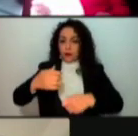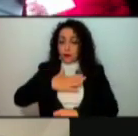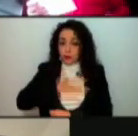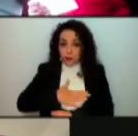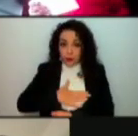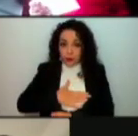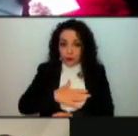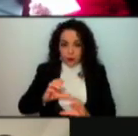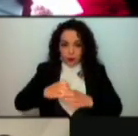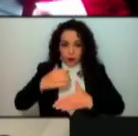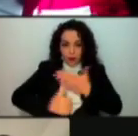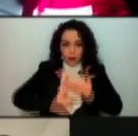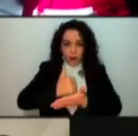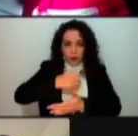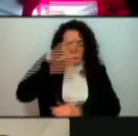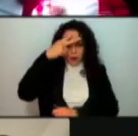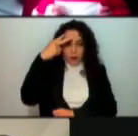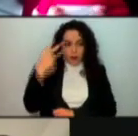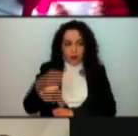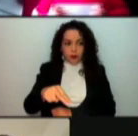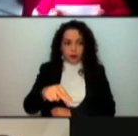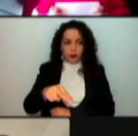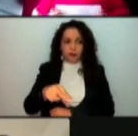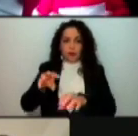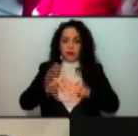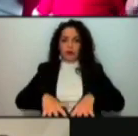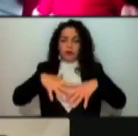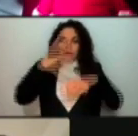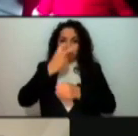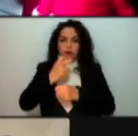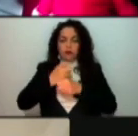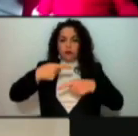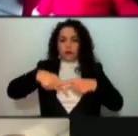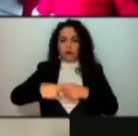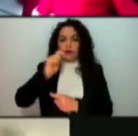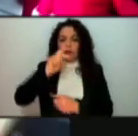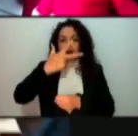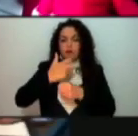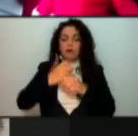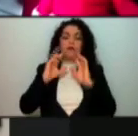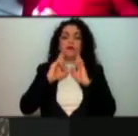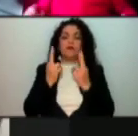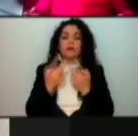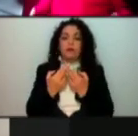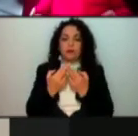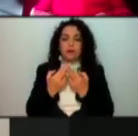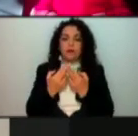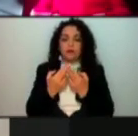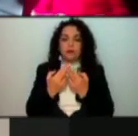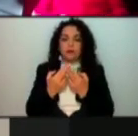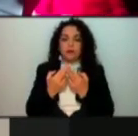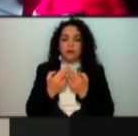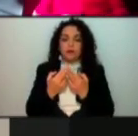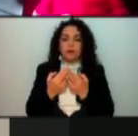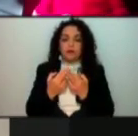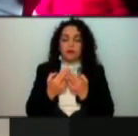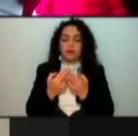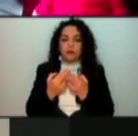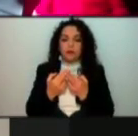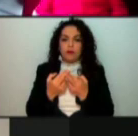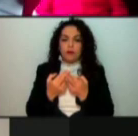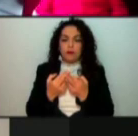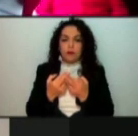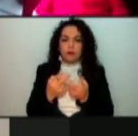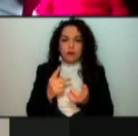y los magistrados José Gómez González, Ernesto Herrera Tobar, Miguel Ángel Mesa Carrillo, Carlos Vargas Martínez y Marco Antonio Velasco Arredondo